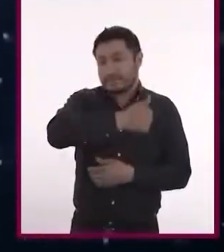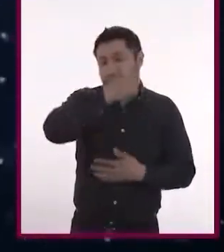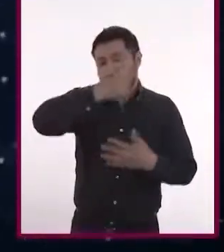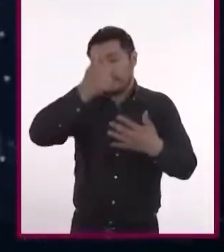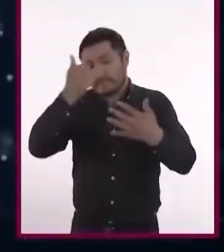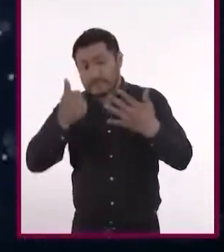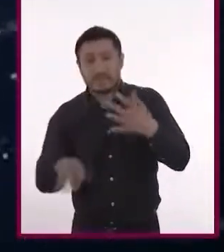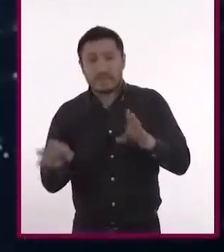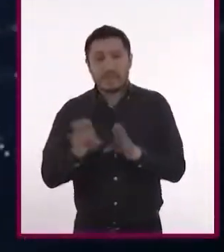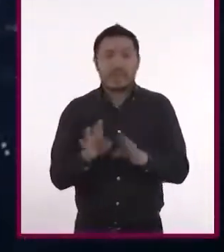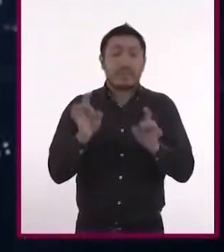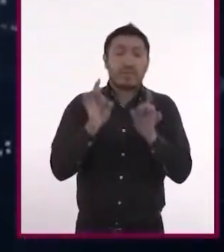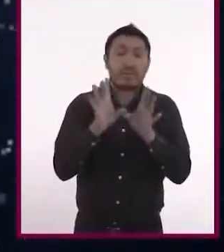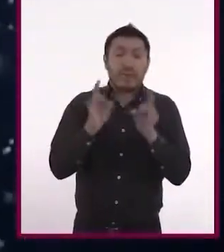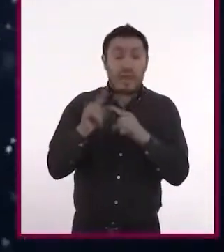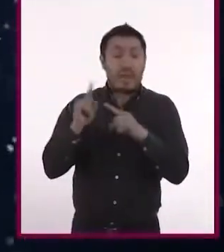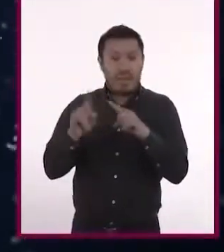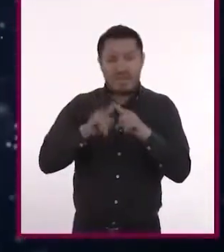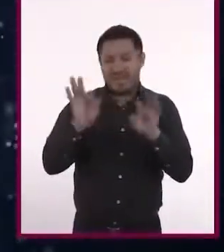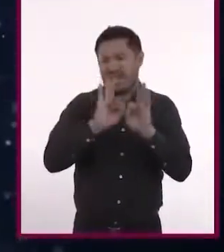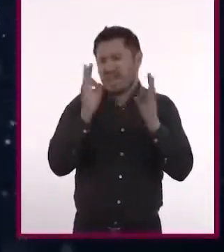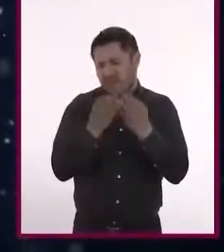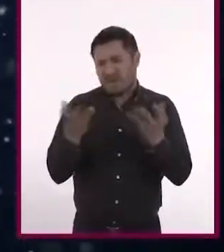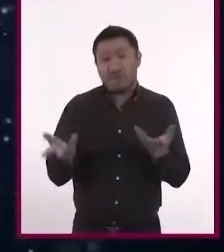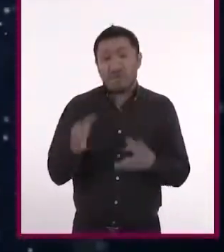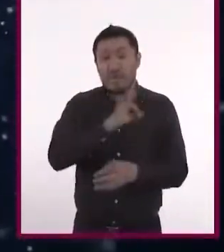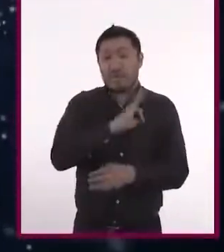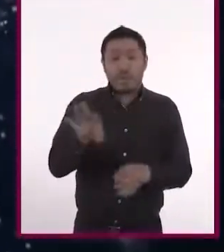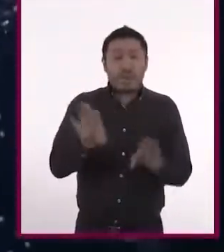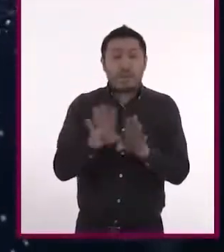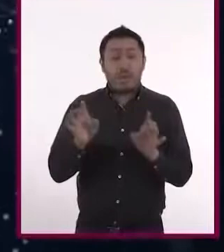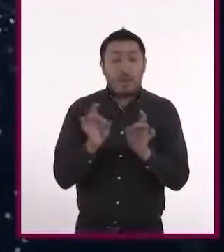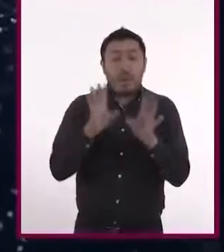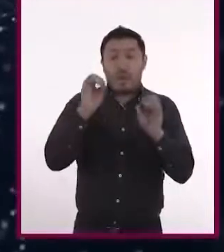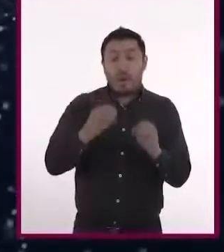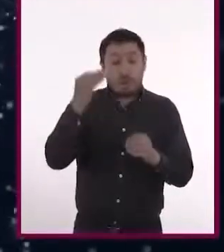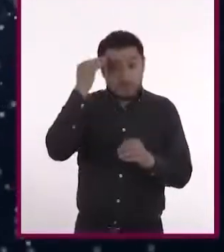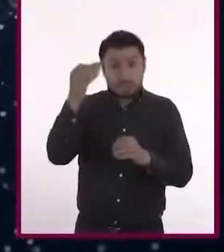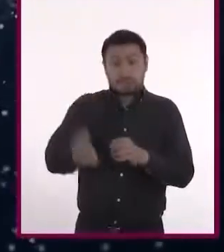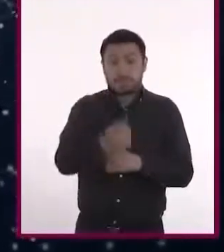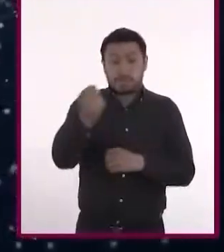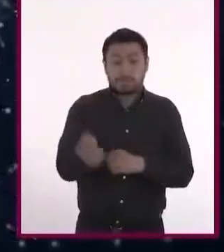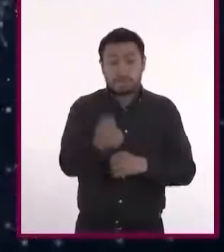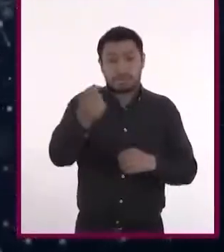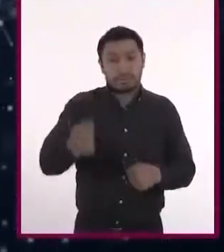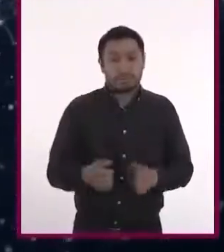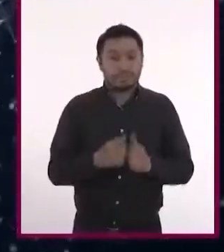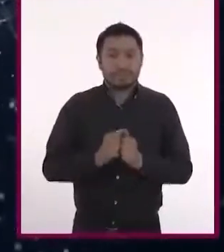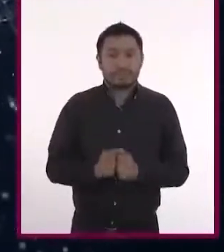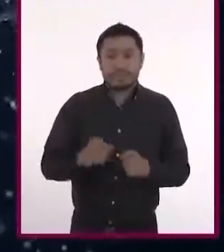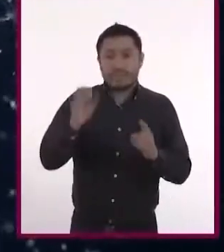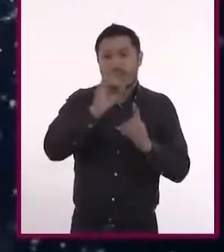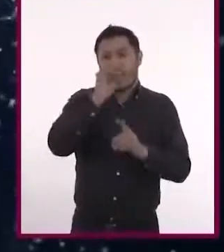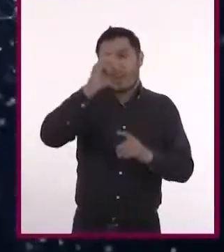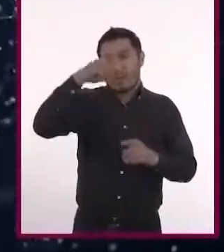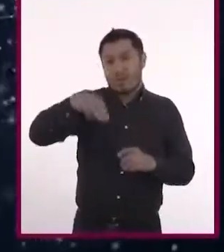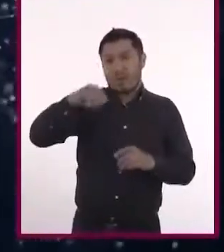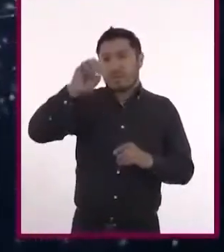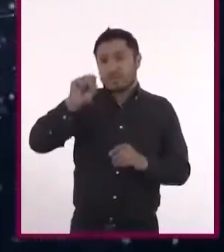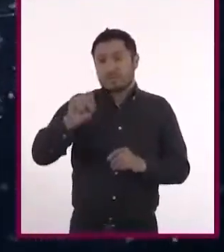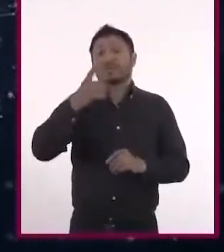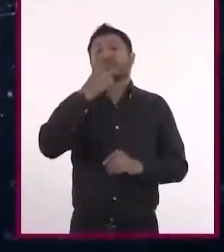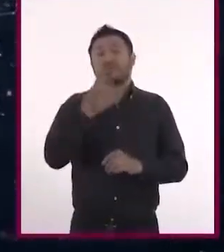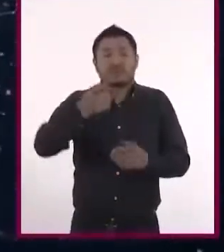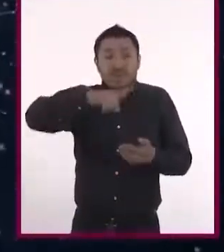con manifestaciones distintas que pueden ser ocasionales o duraderas. La Organización Mundial de la Salud incluye dentro